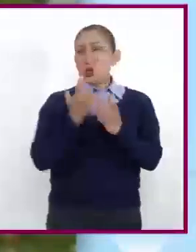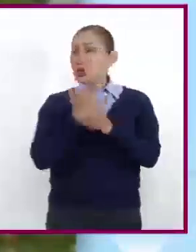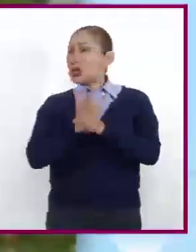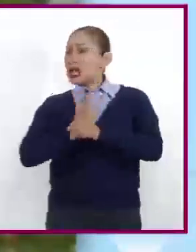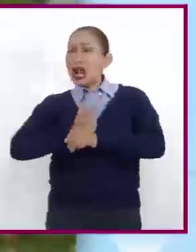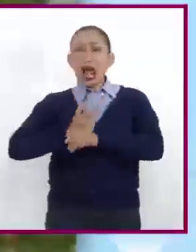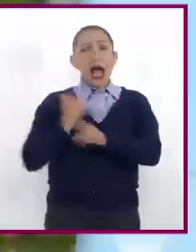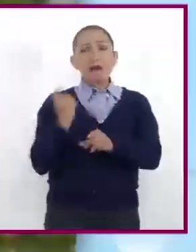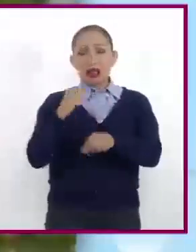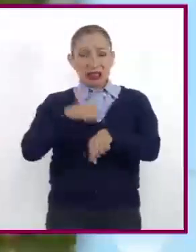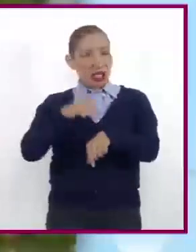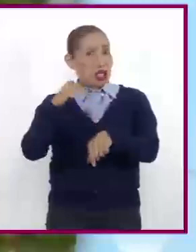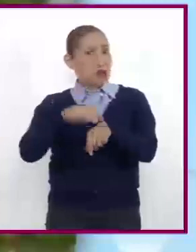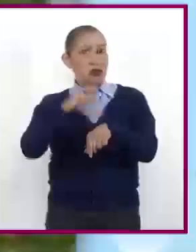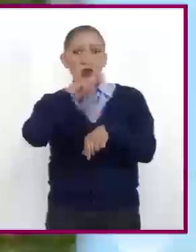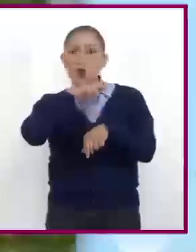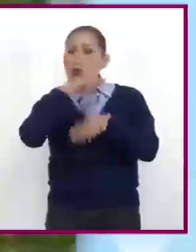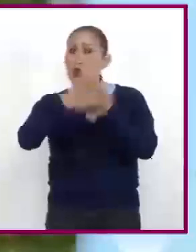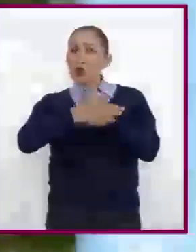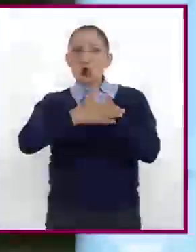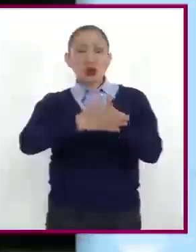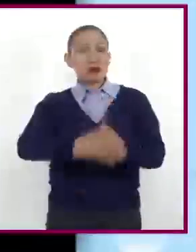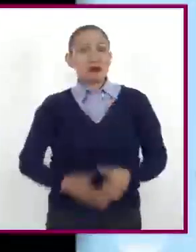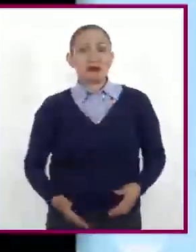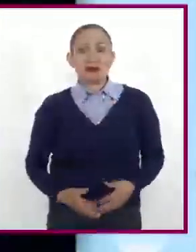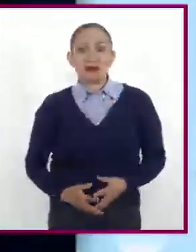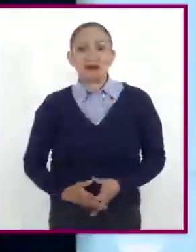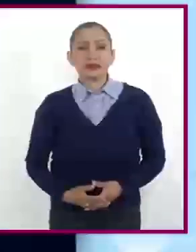crítica, que el tiempo ya se acabó.